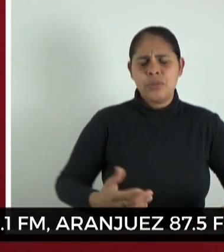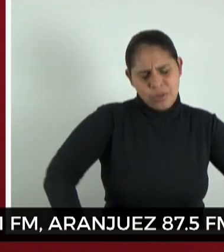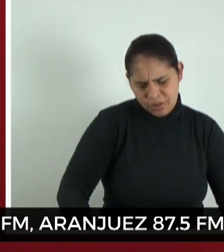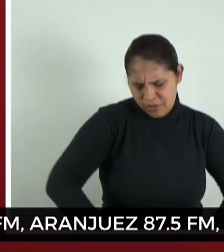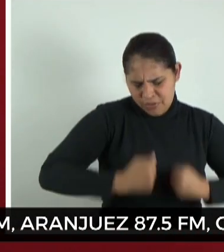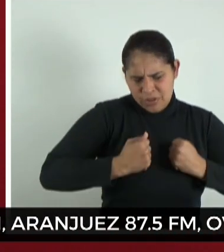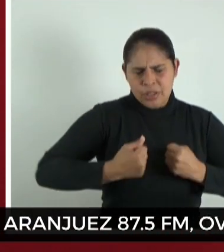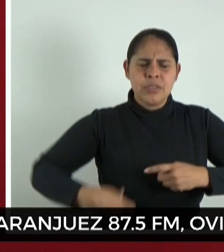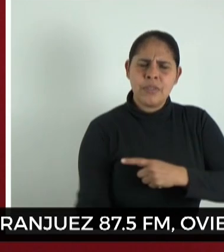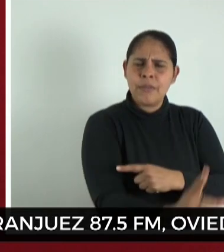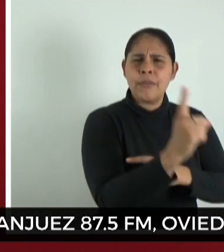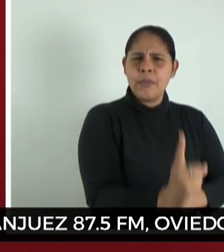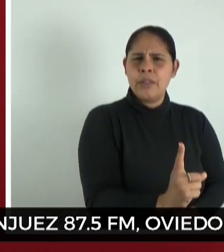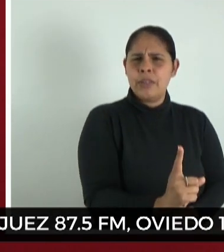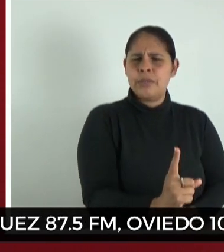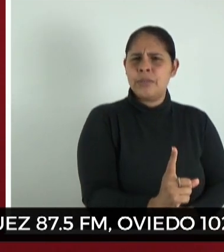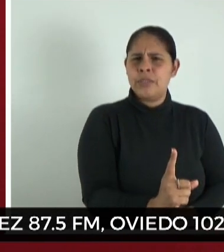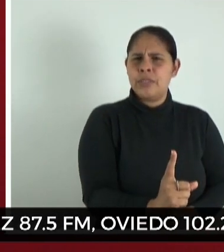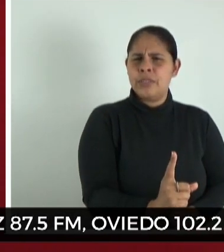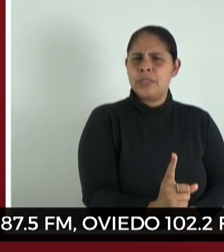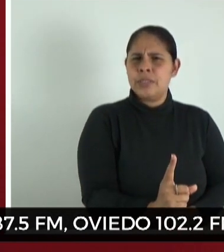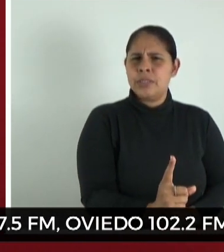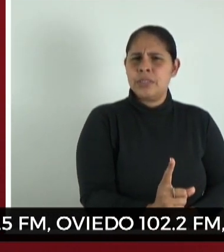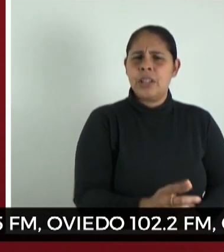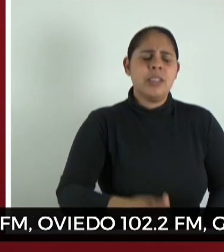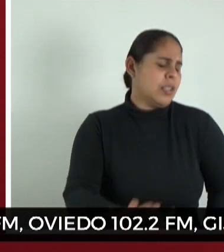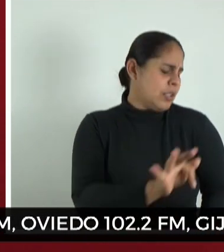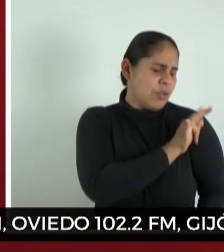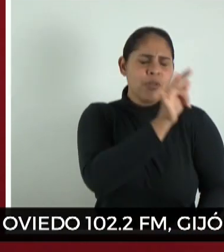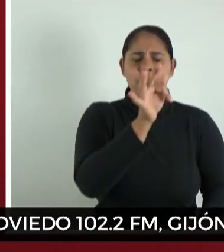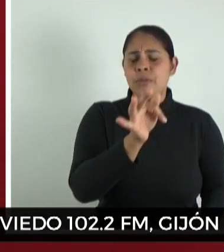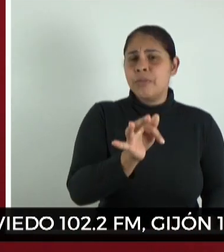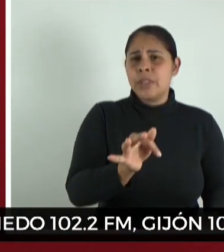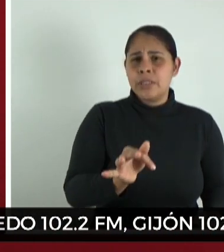y que te permite recibir la recompensa de todo.